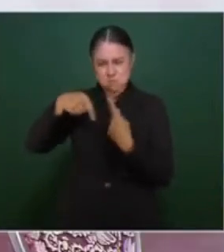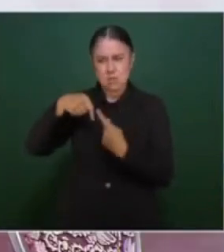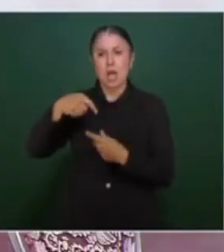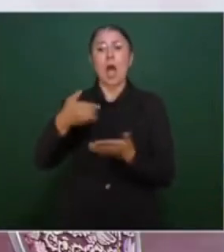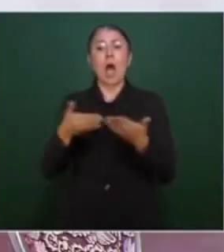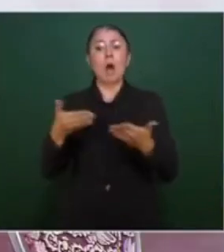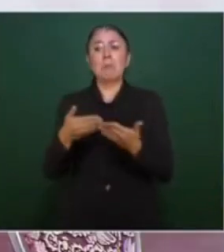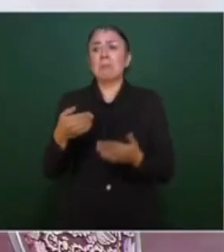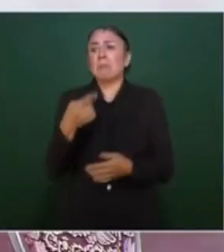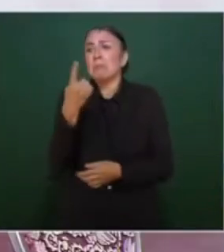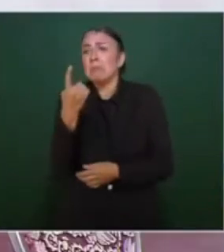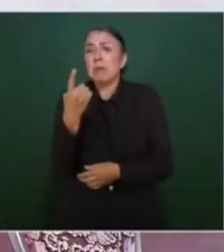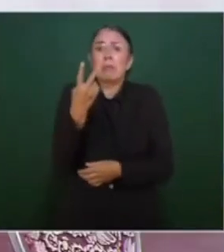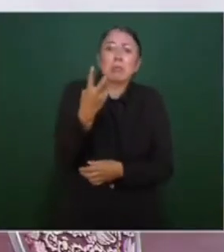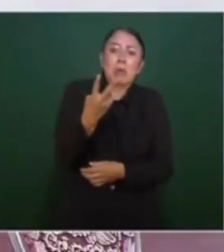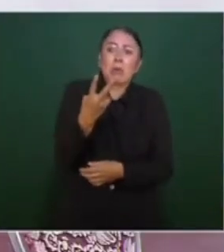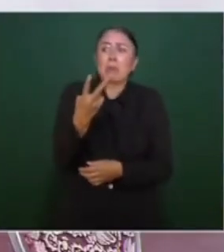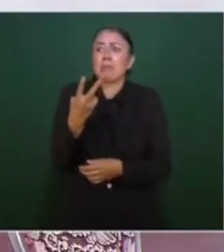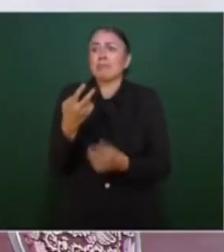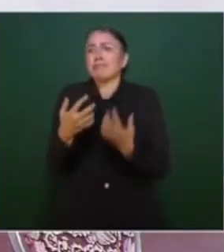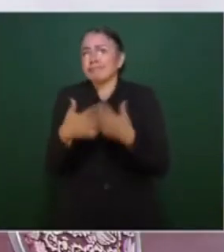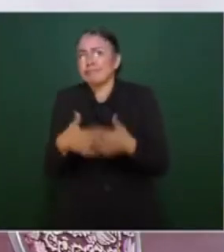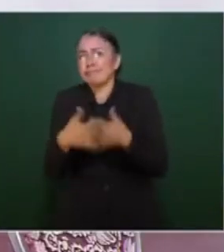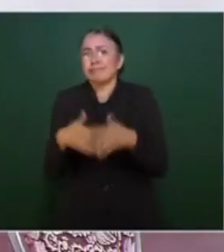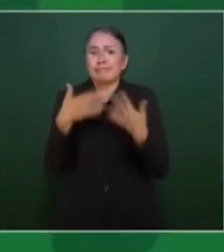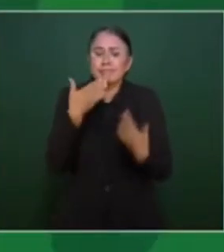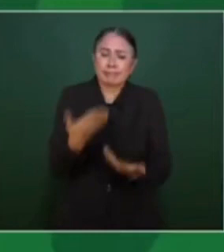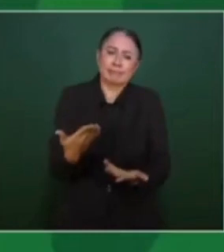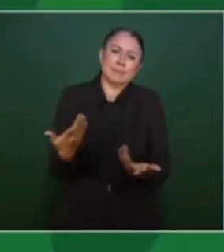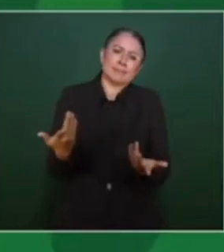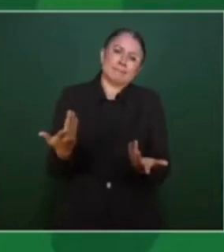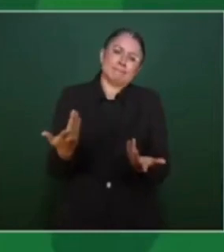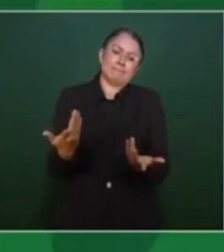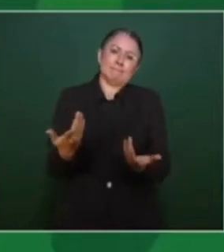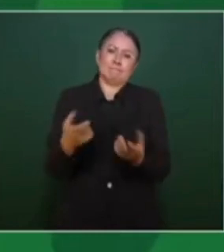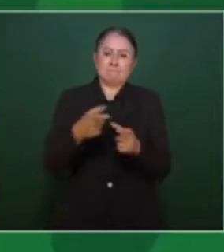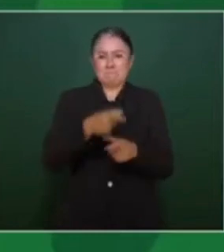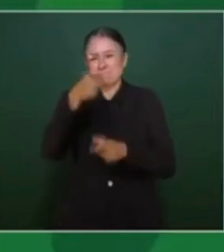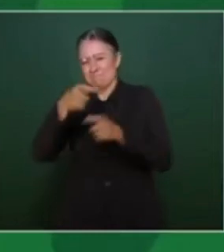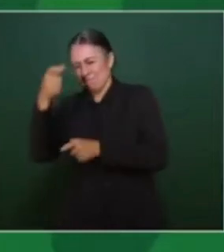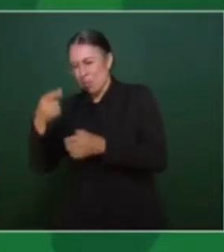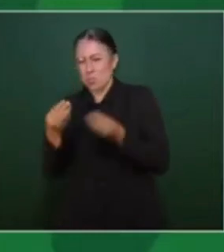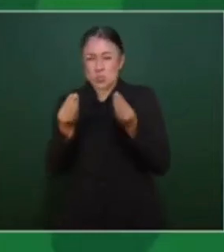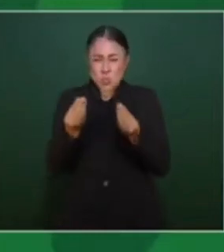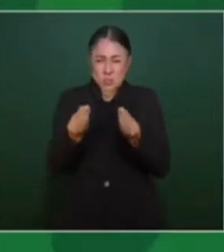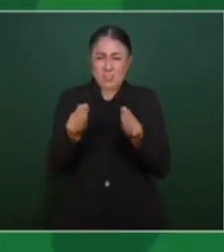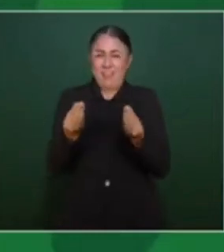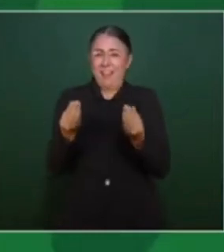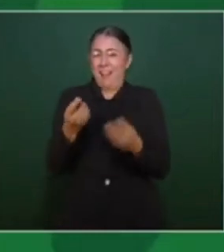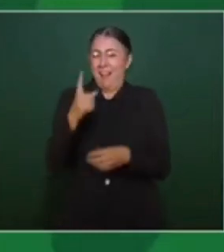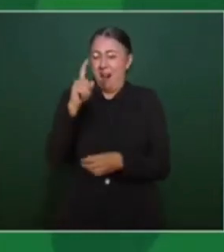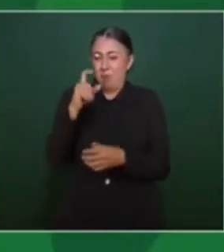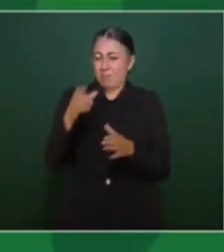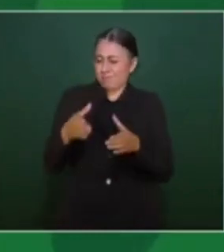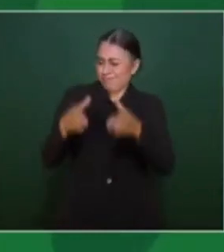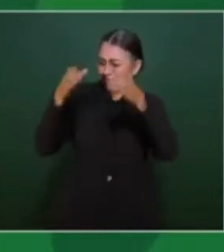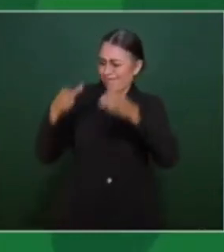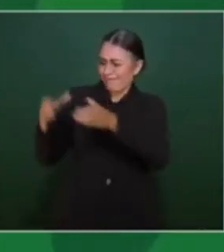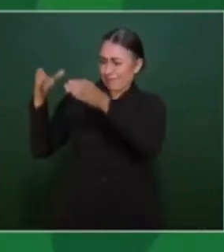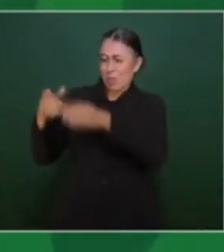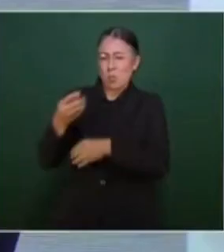mucho 2 turbinas, y ahí en los vasos se acumulaba mucha agua. En temporada de